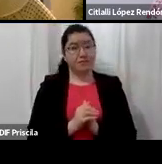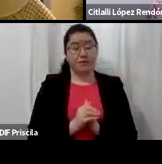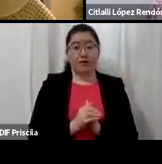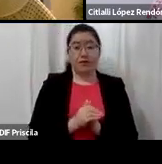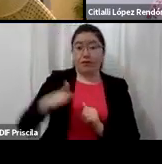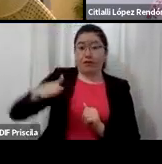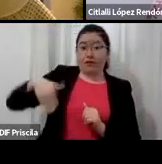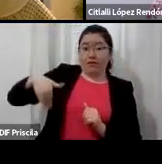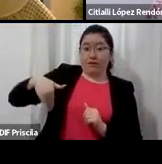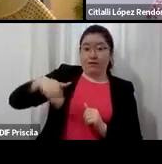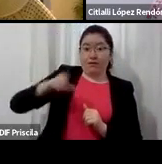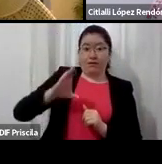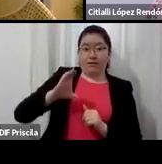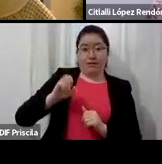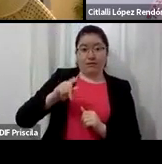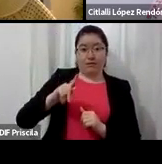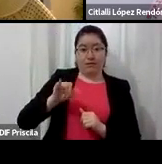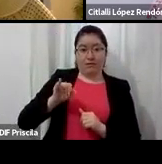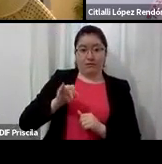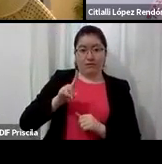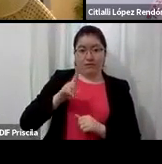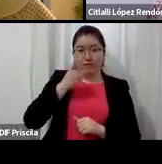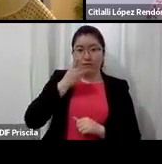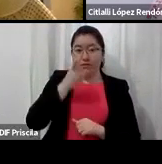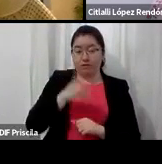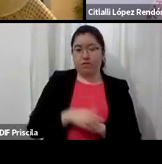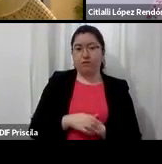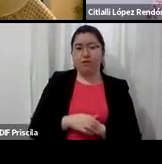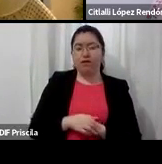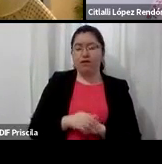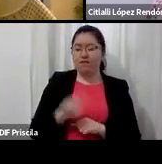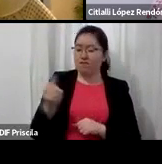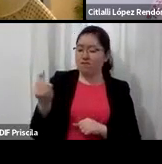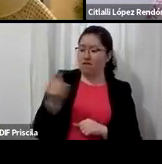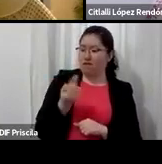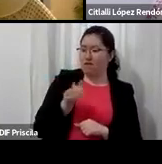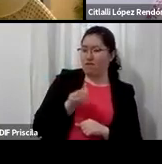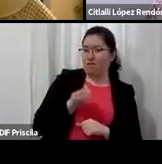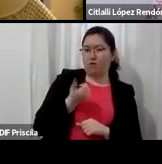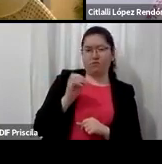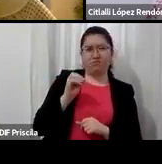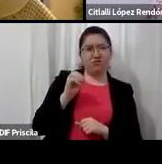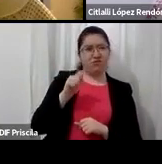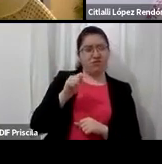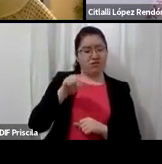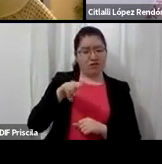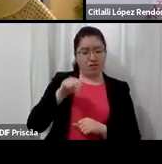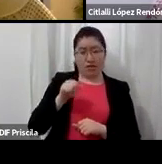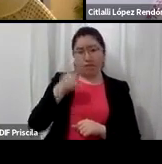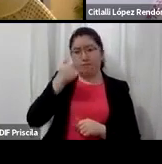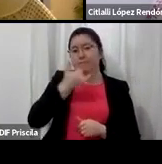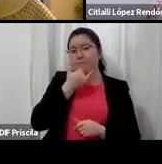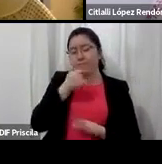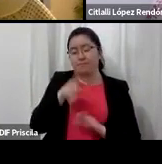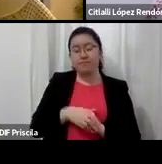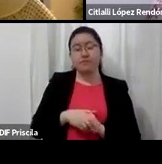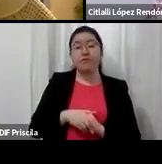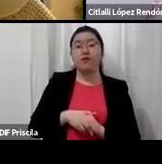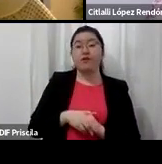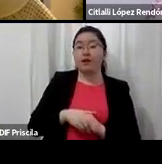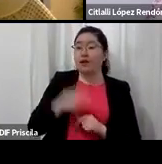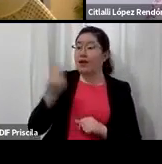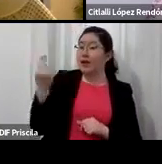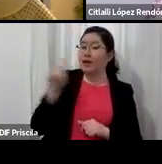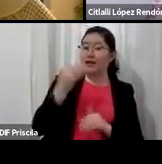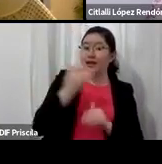Citlali, ¿no? Tiene que haber todo un proceso, o Tania, perdón, tiene que haber una serie de recursos y tiene que haber una serie de cosas